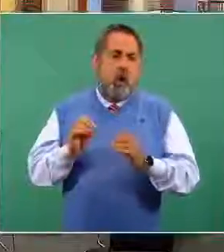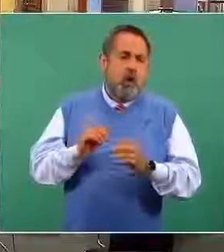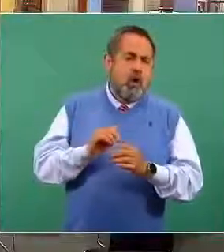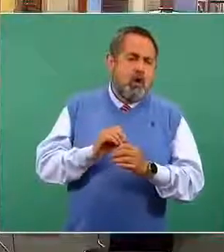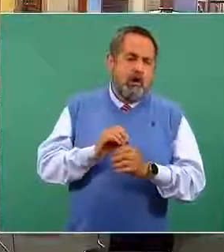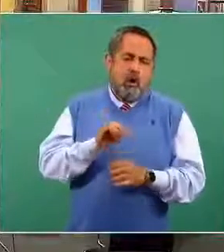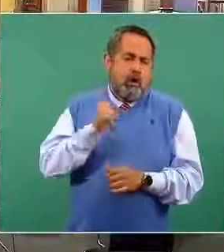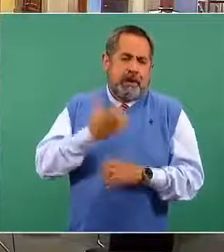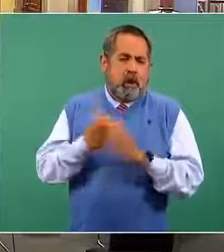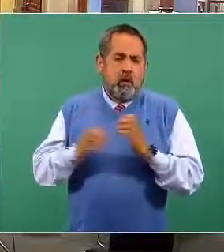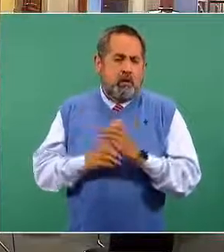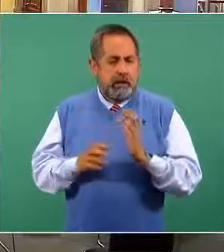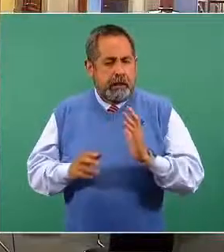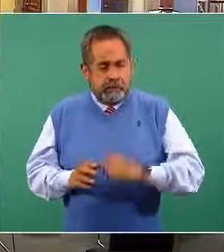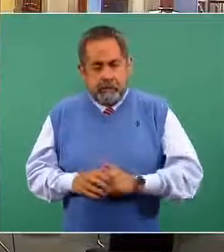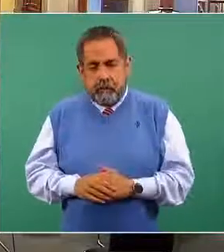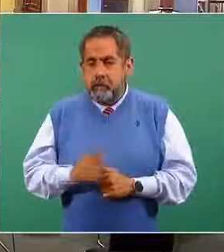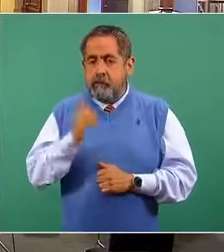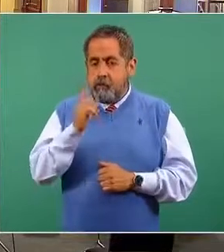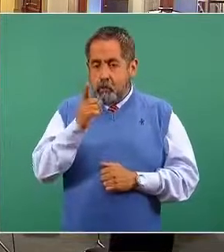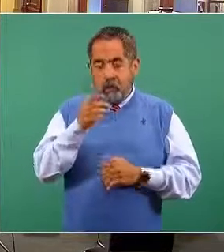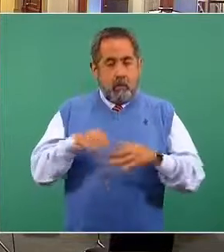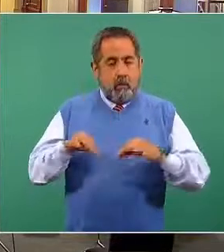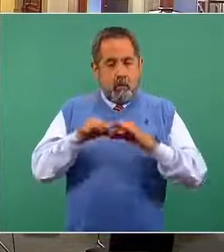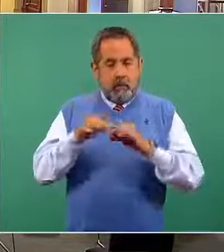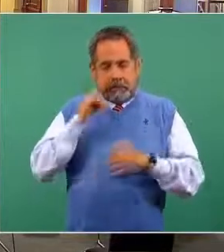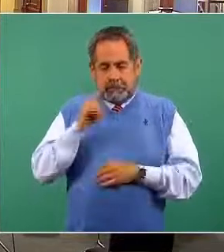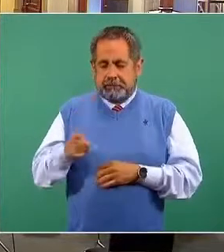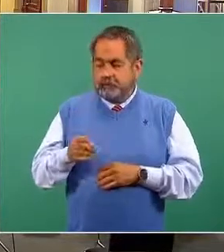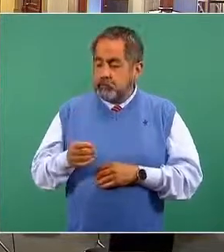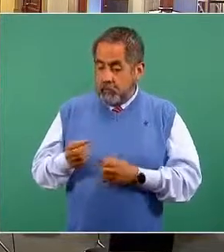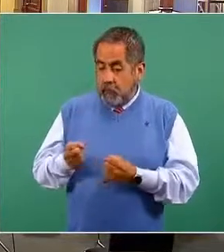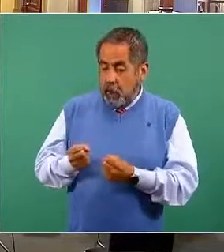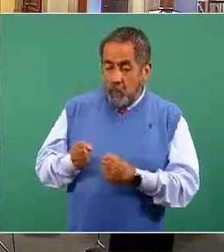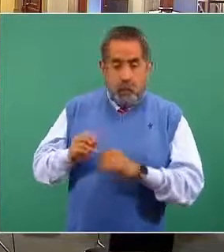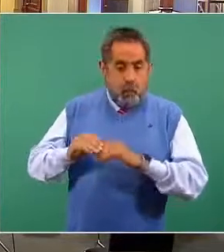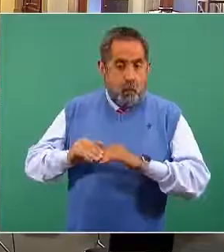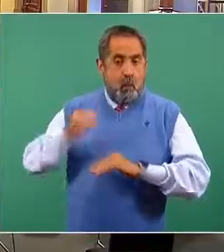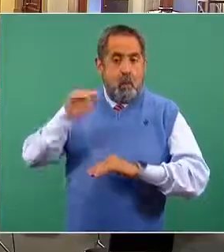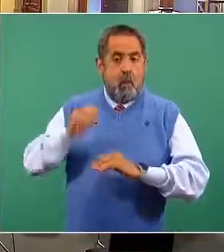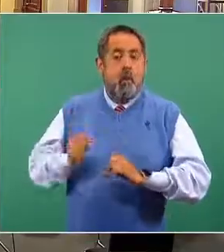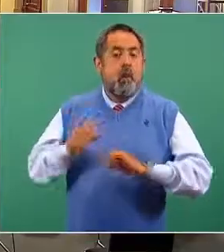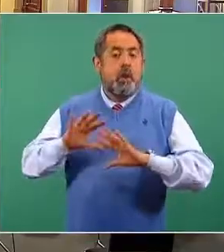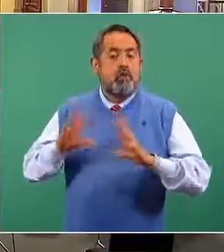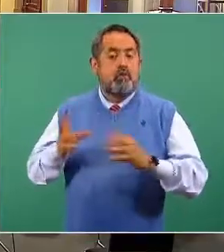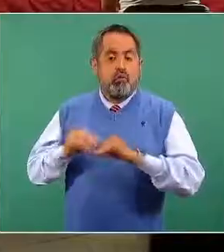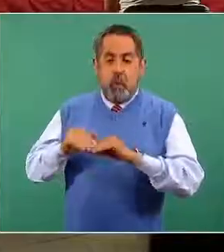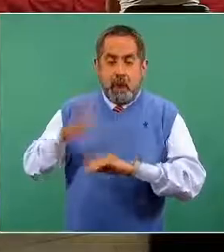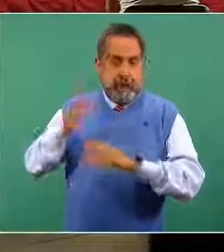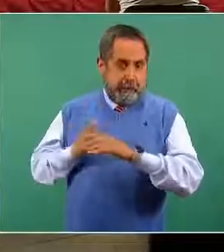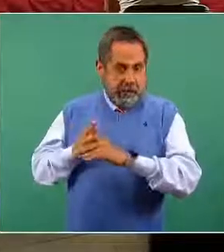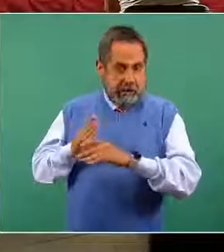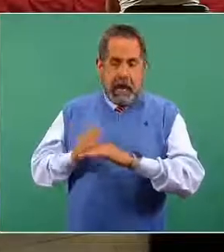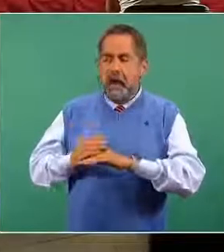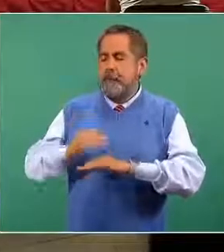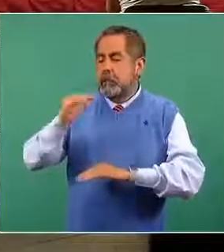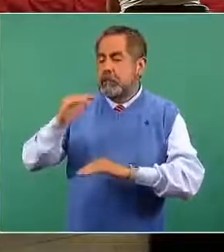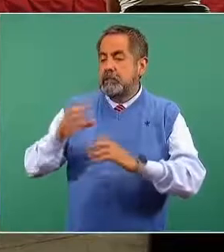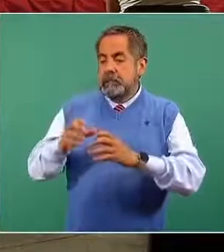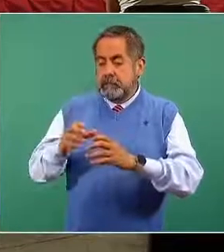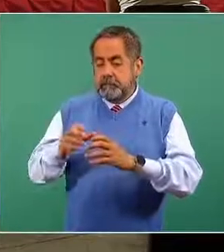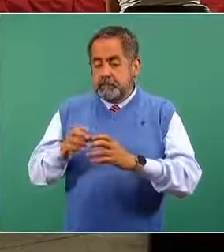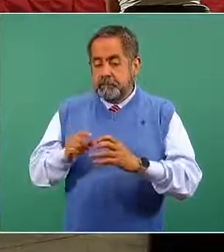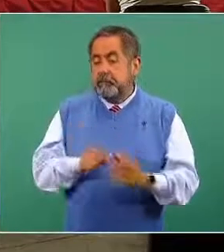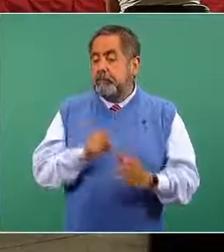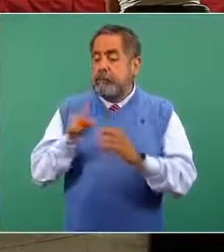entonces aquí viene algo importante. Aquí tengo mi exceso de mortalidad total por todas las defunciones y aquí tengo las que